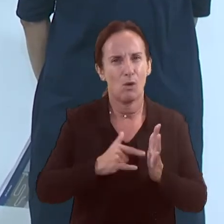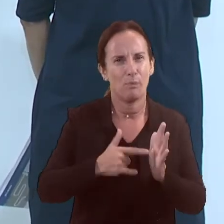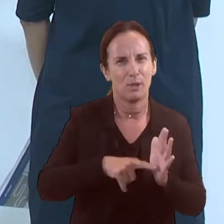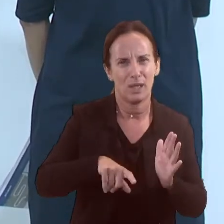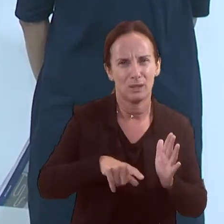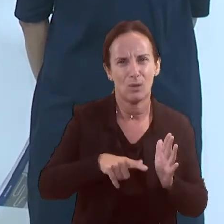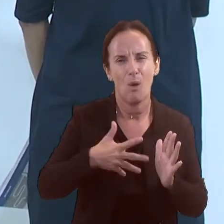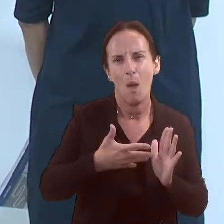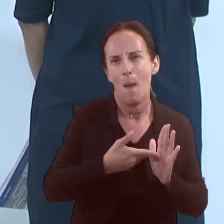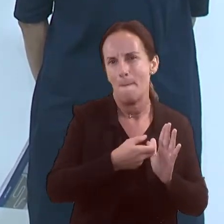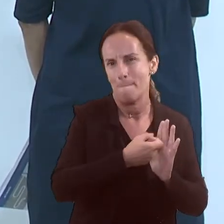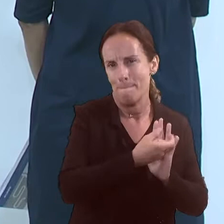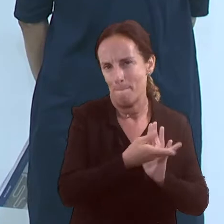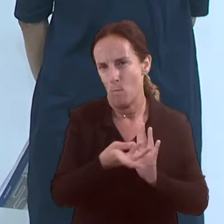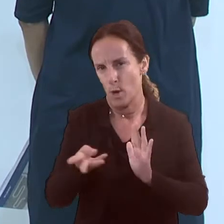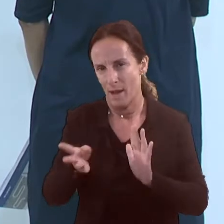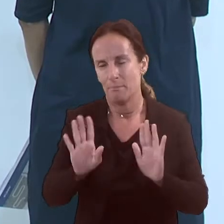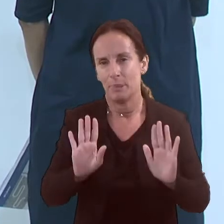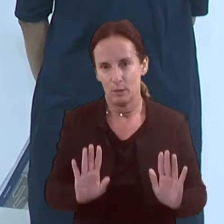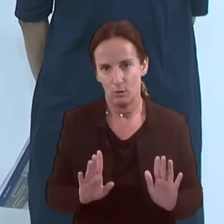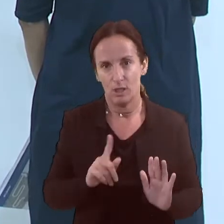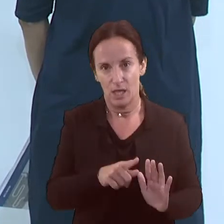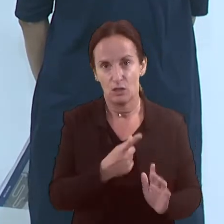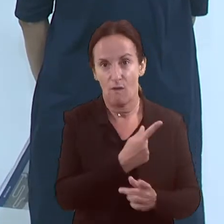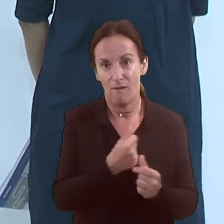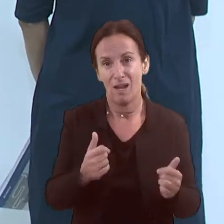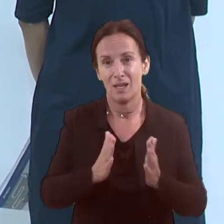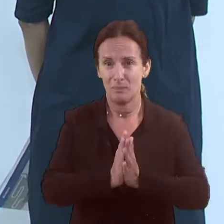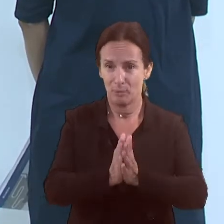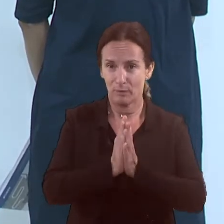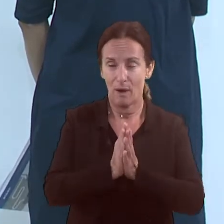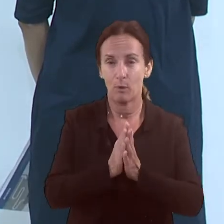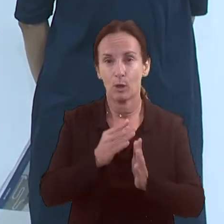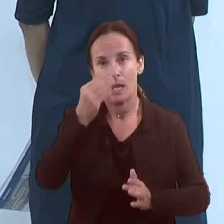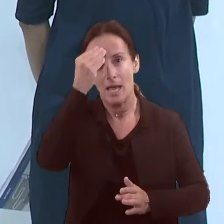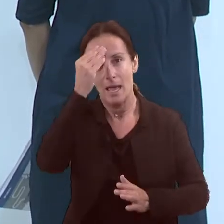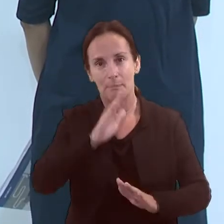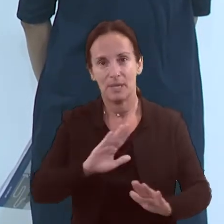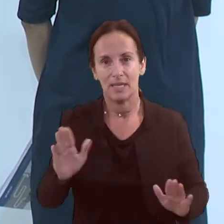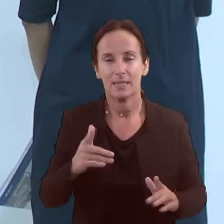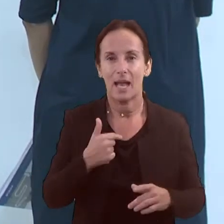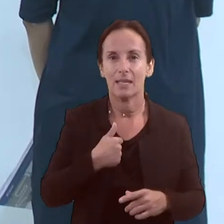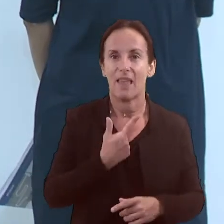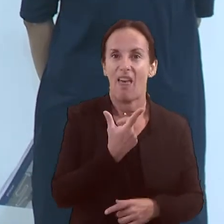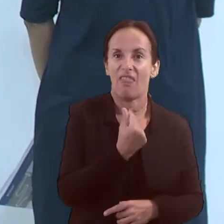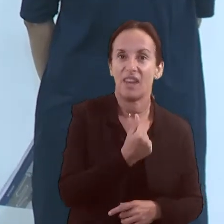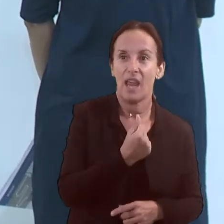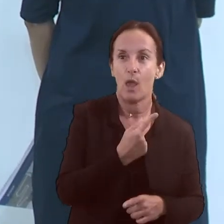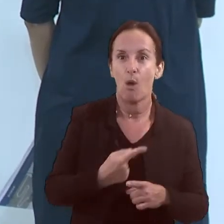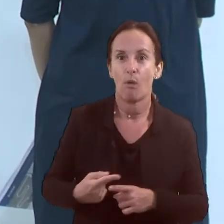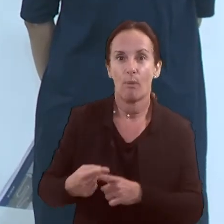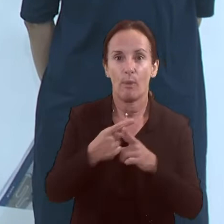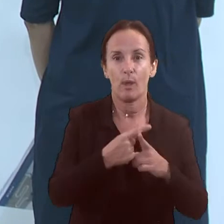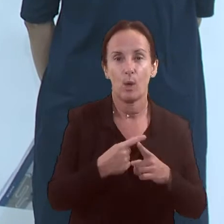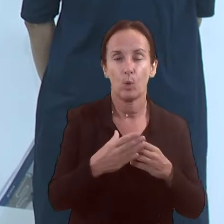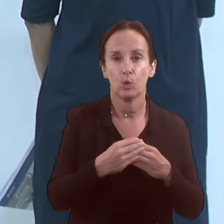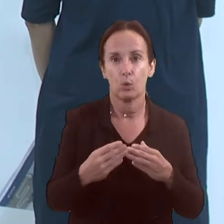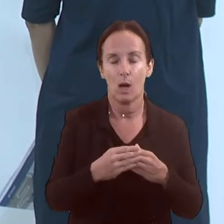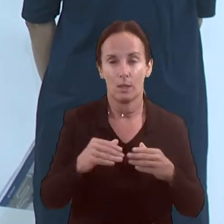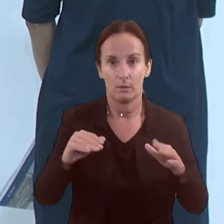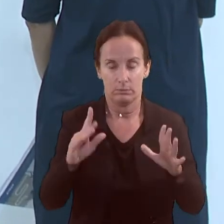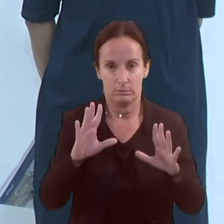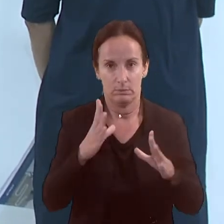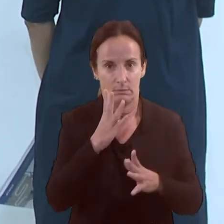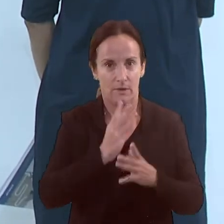eso obviamente también tiene un coste. Entonces, sí que os pediría que no hagáis una división lineal, porque esto puede llevar también a un poco a un error